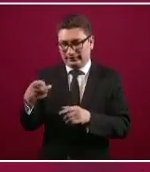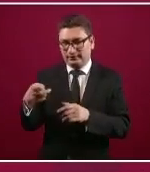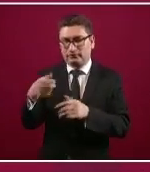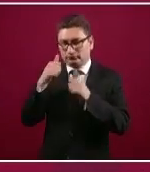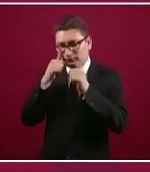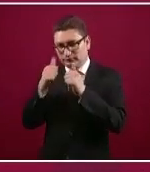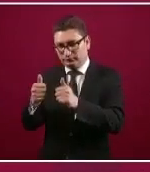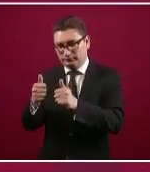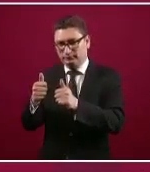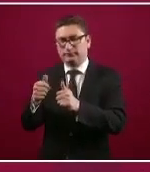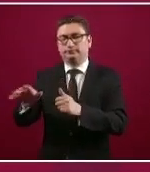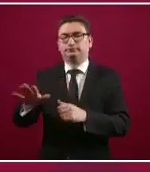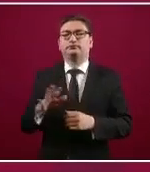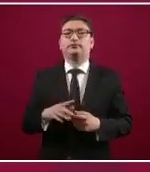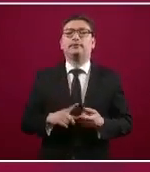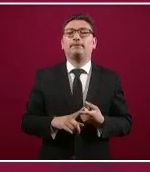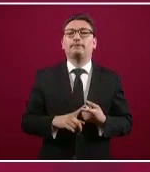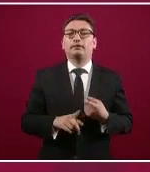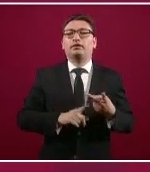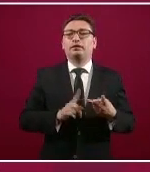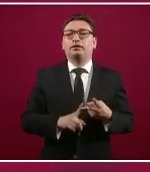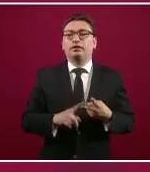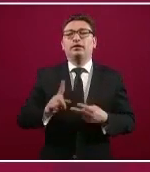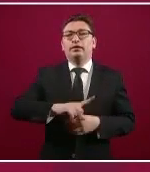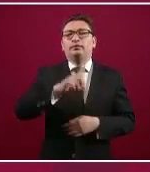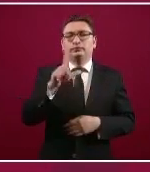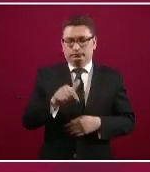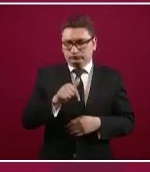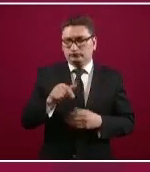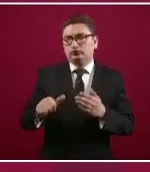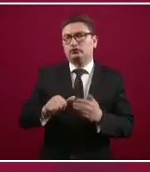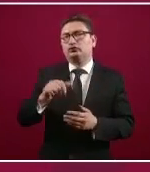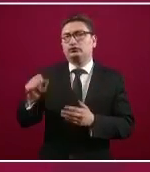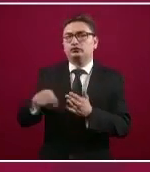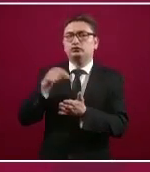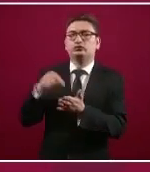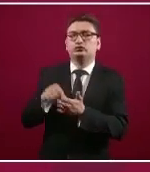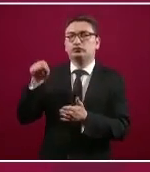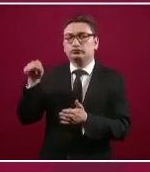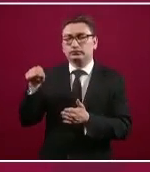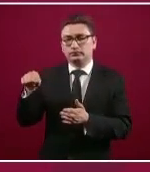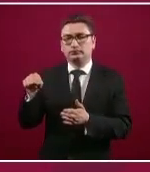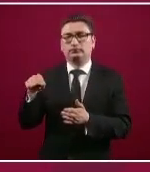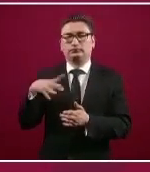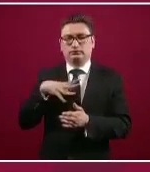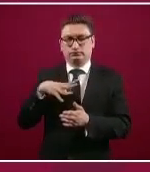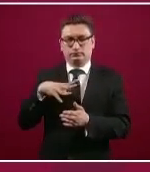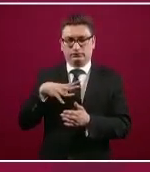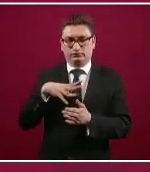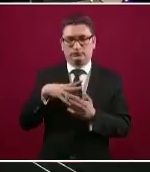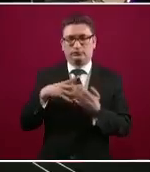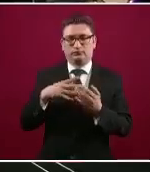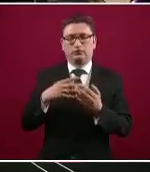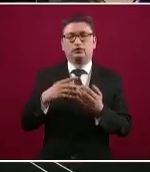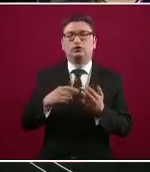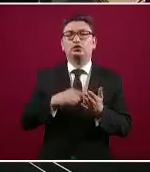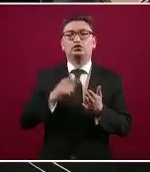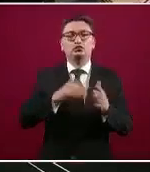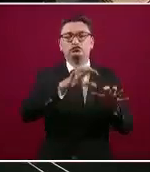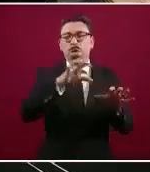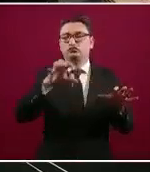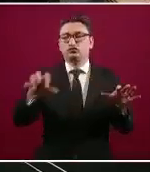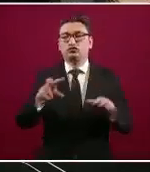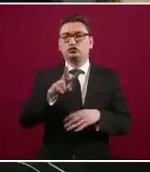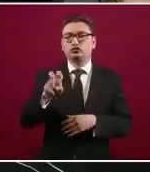se va a contar con instalaciones en las